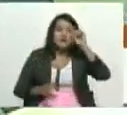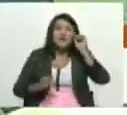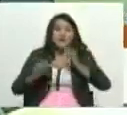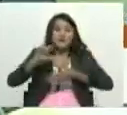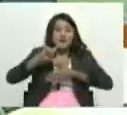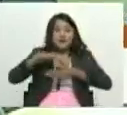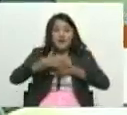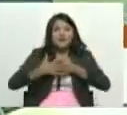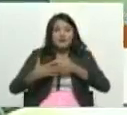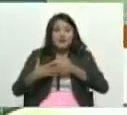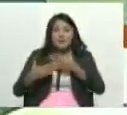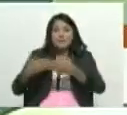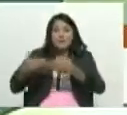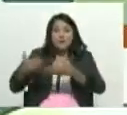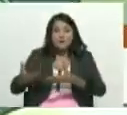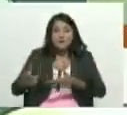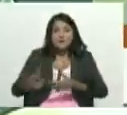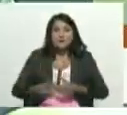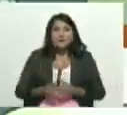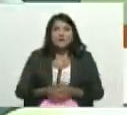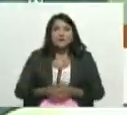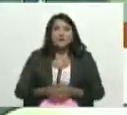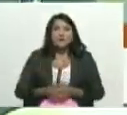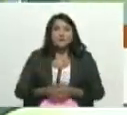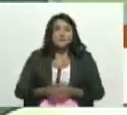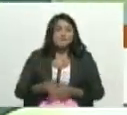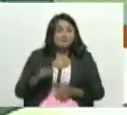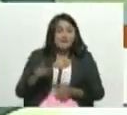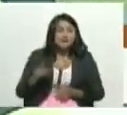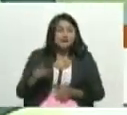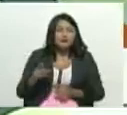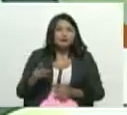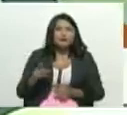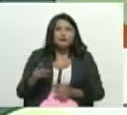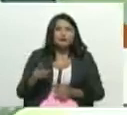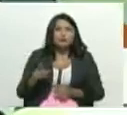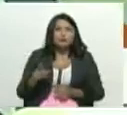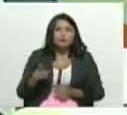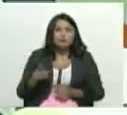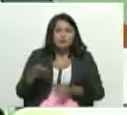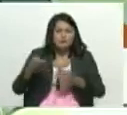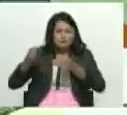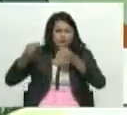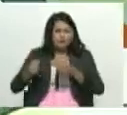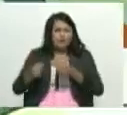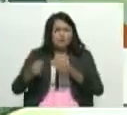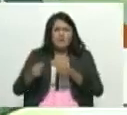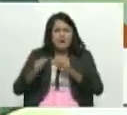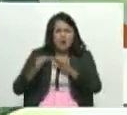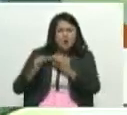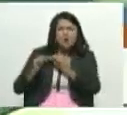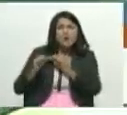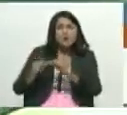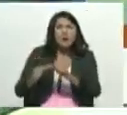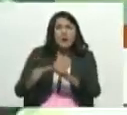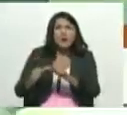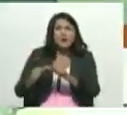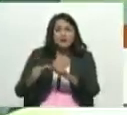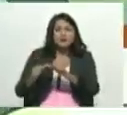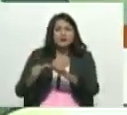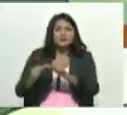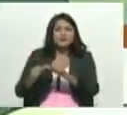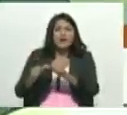Latina no son seguramente firmes para dar continuidad a la agencia